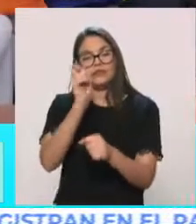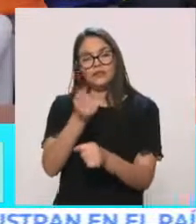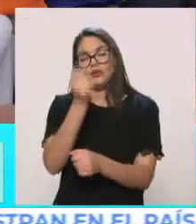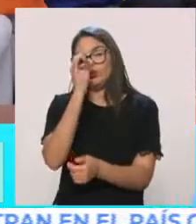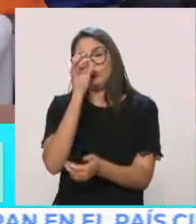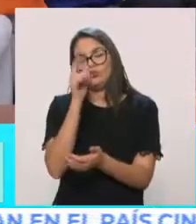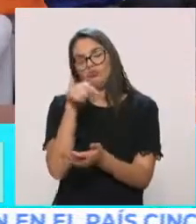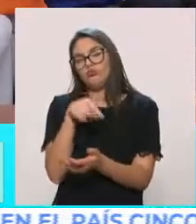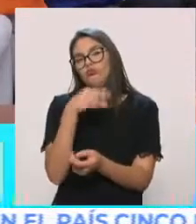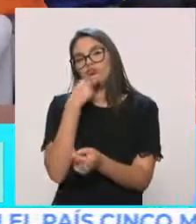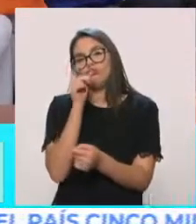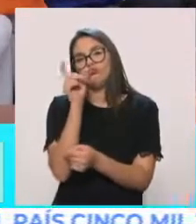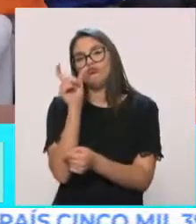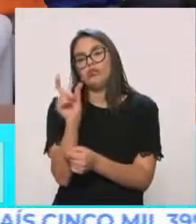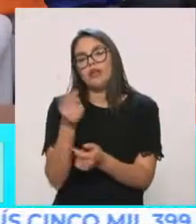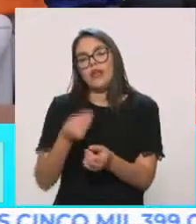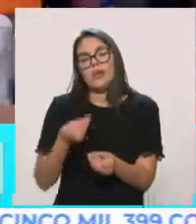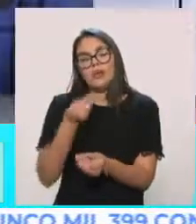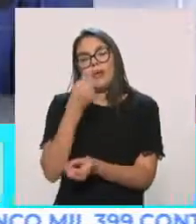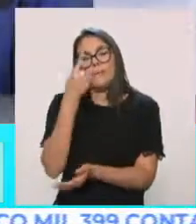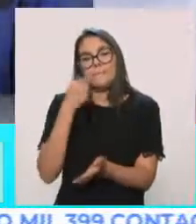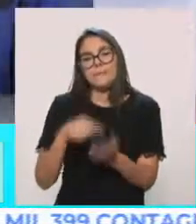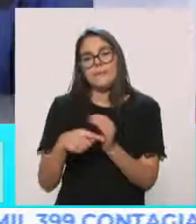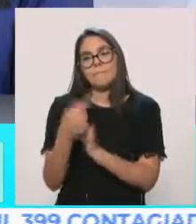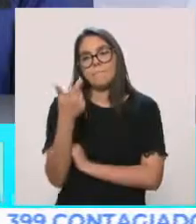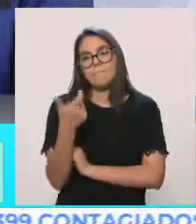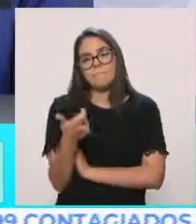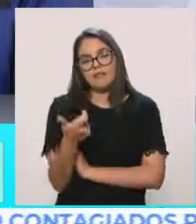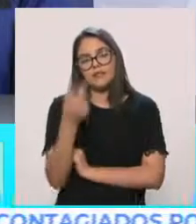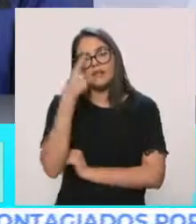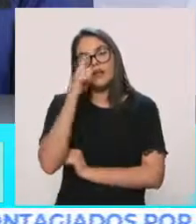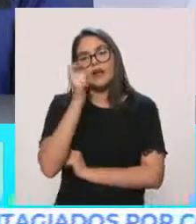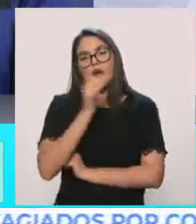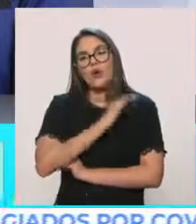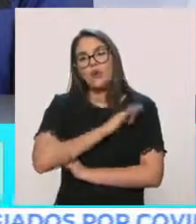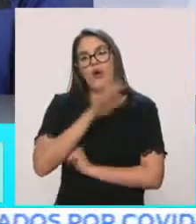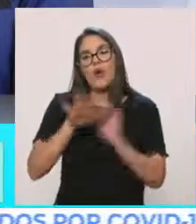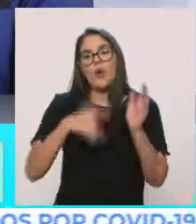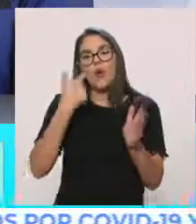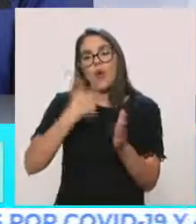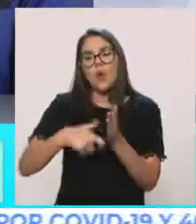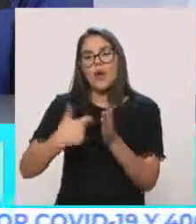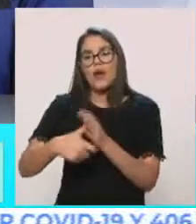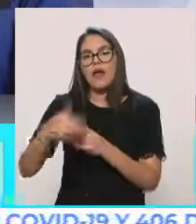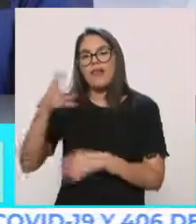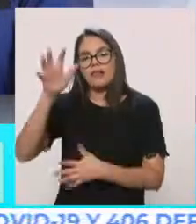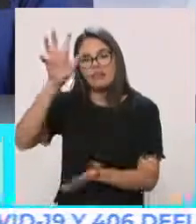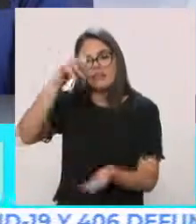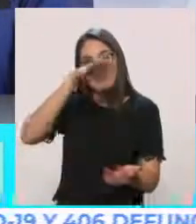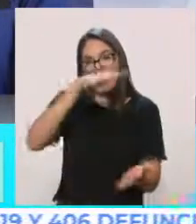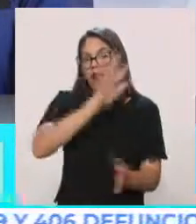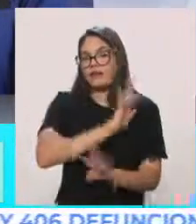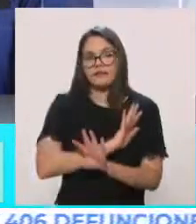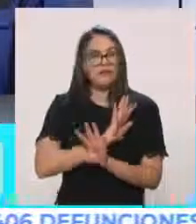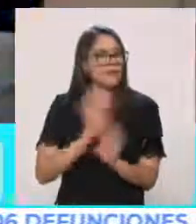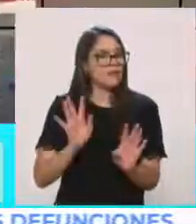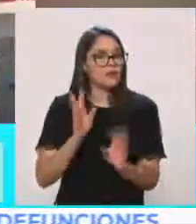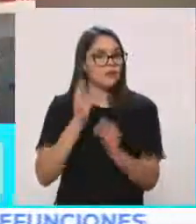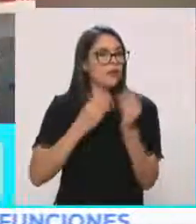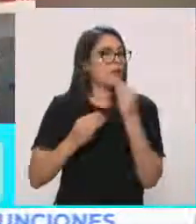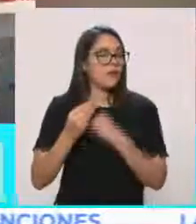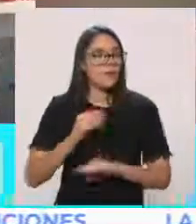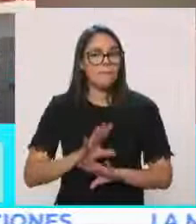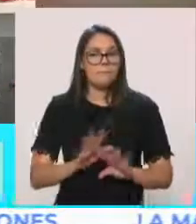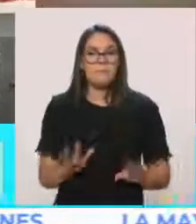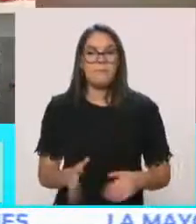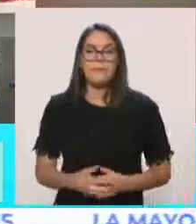una tarjeta que está depositando 1,000 pesos para que poder hacer compras de despensa únicamente. ¿Qué te han